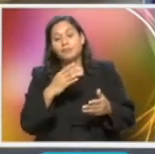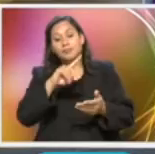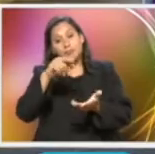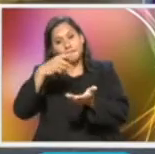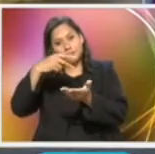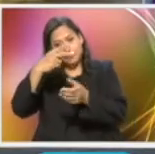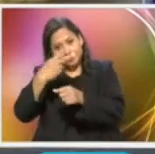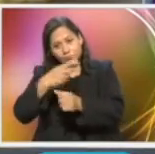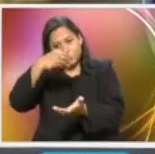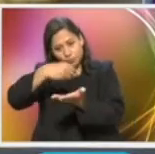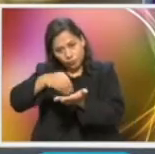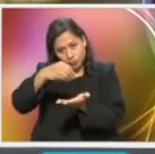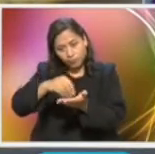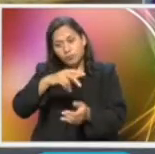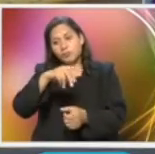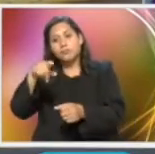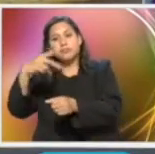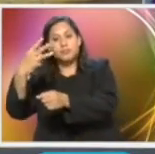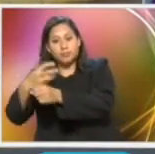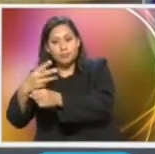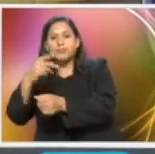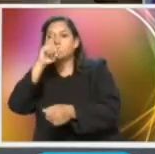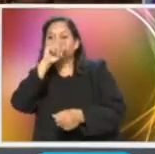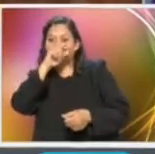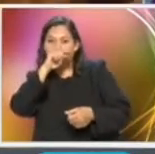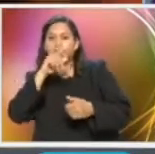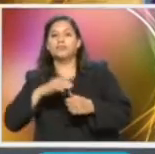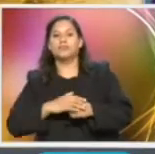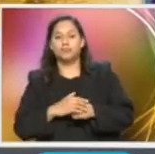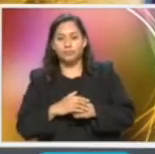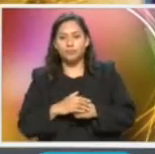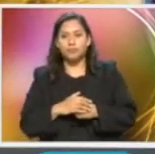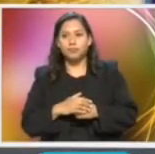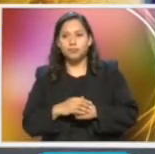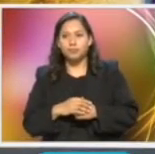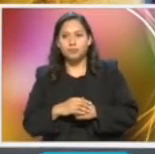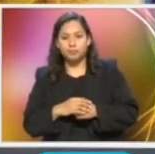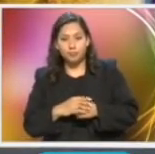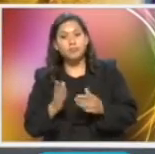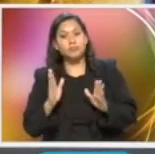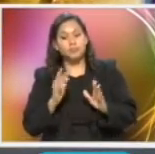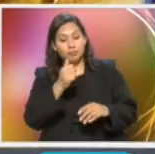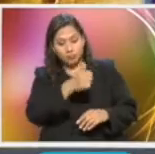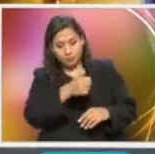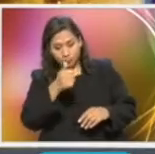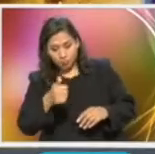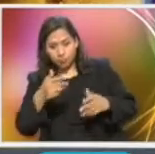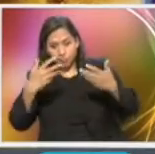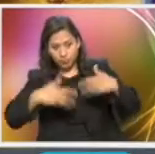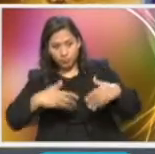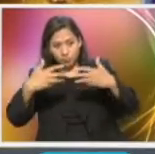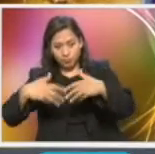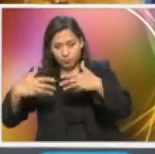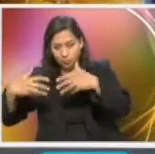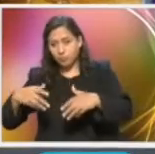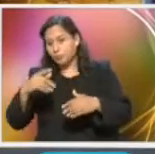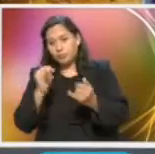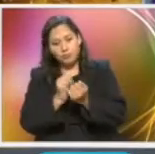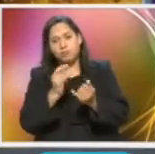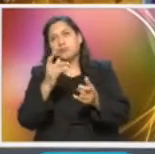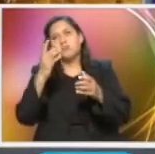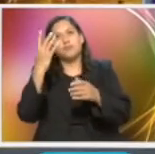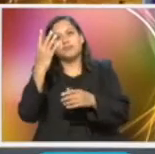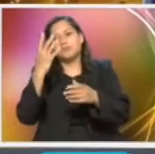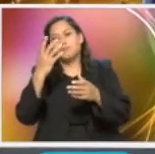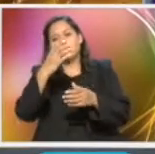cerdo y después los pollos, ¿no? Ok. Cada una de estas industrias tiene sus impactos ambientales.